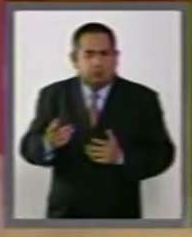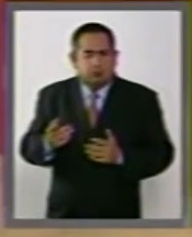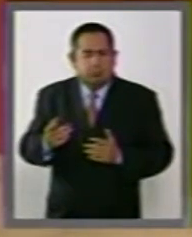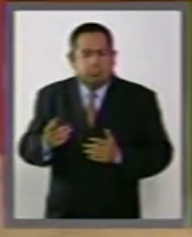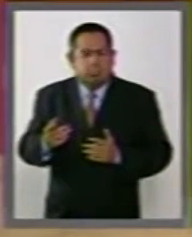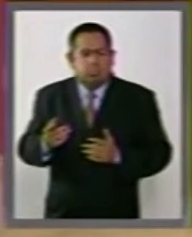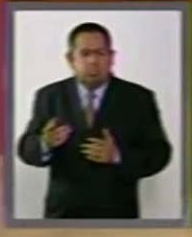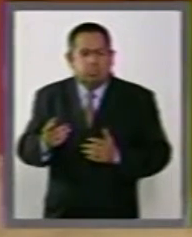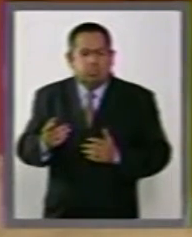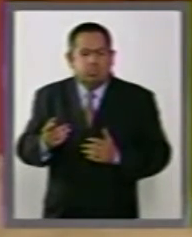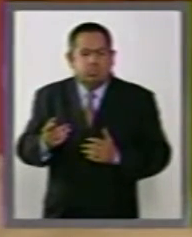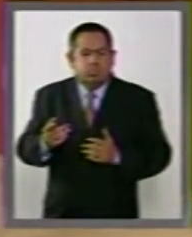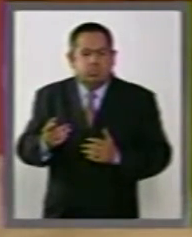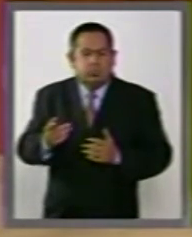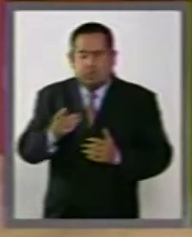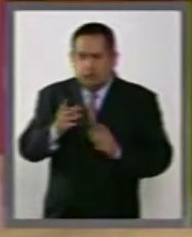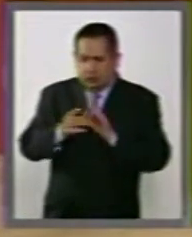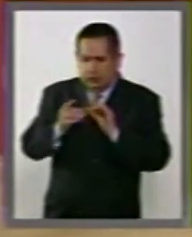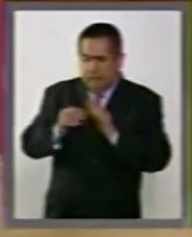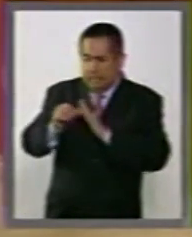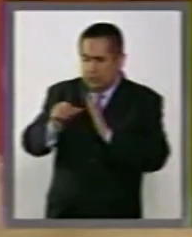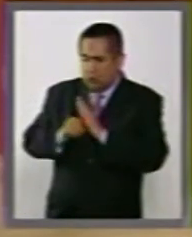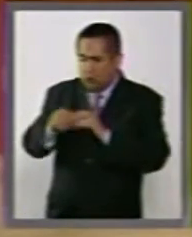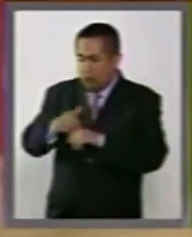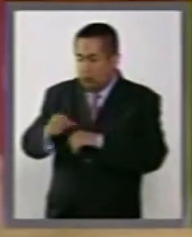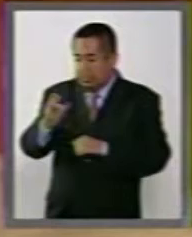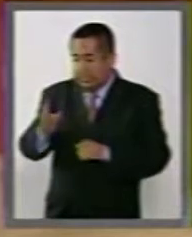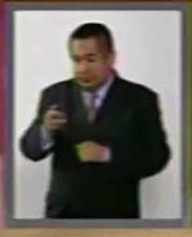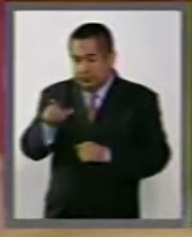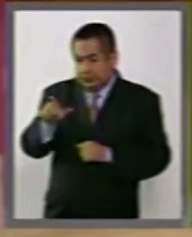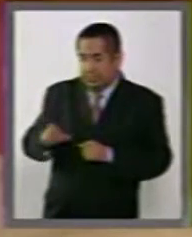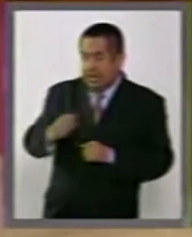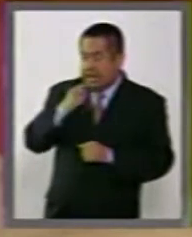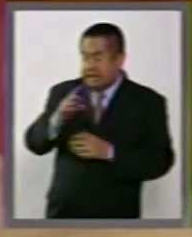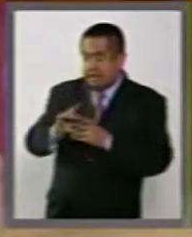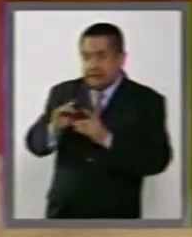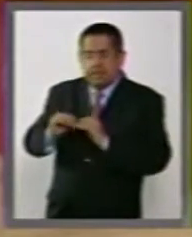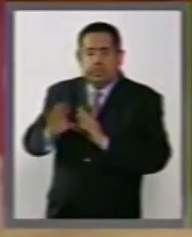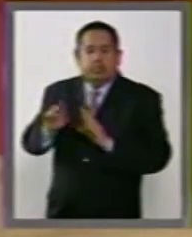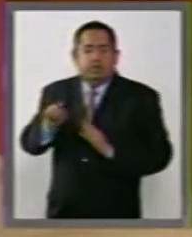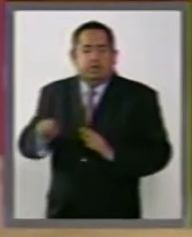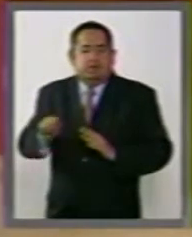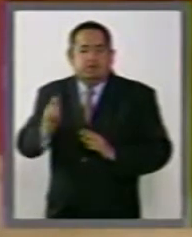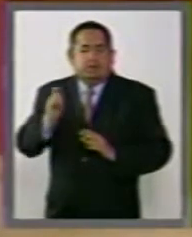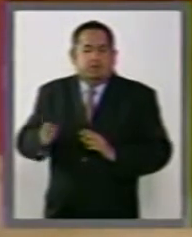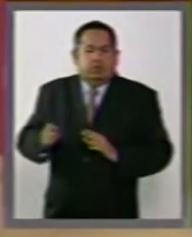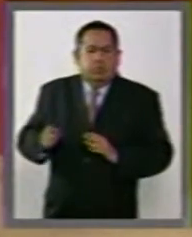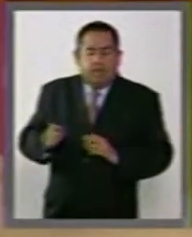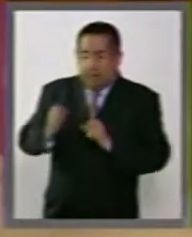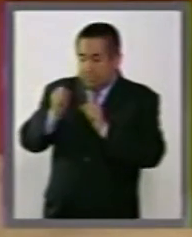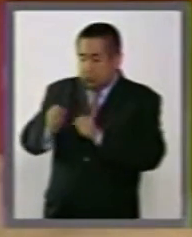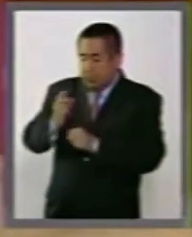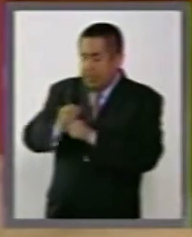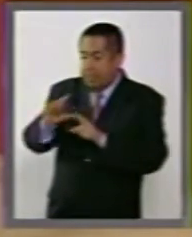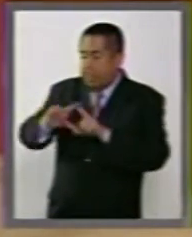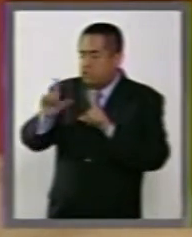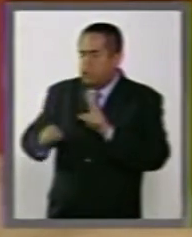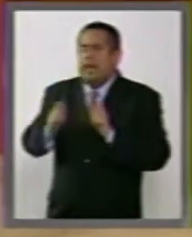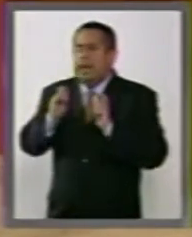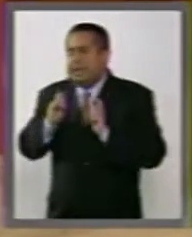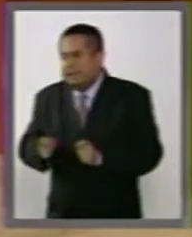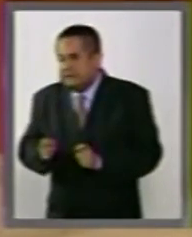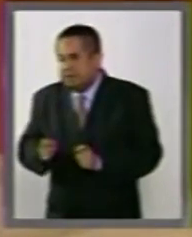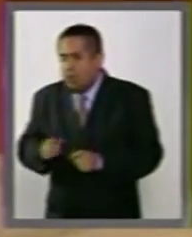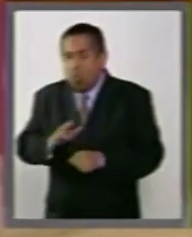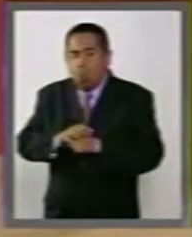definida en el artículo 3 señala que por seguridad nacional se entienden las